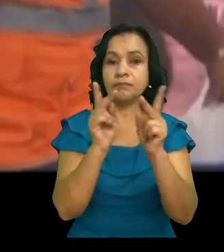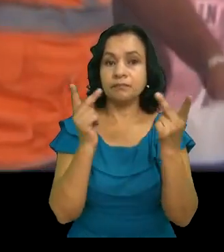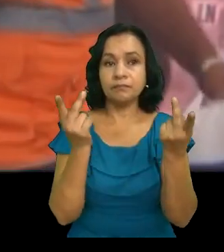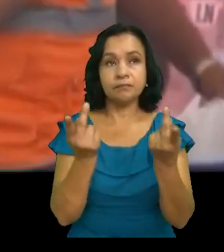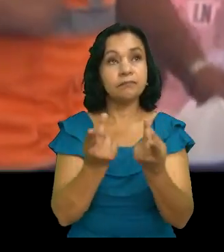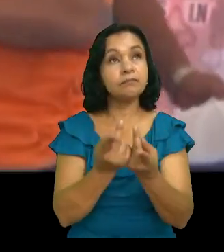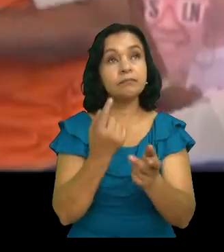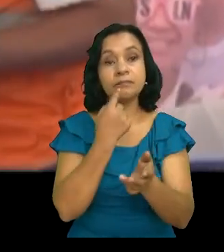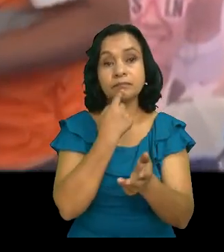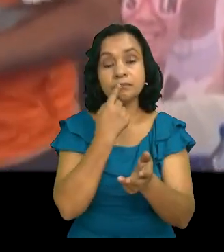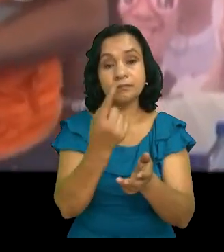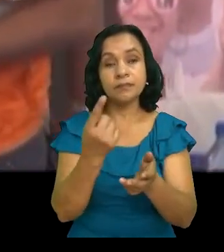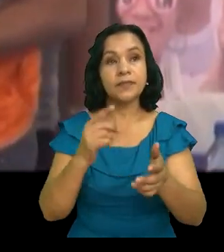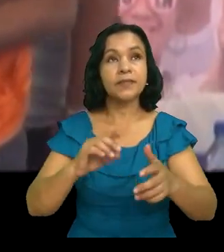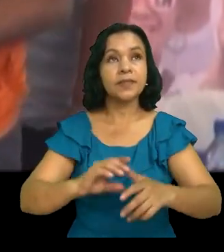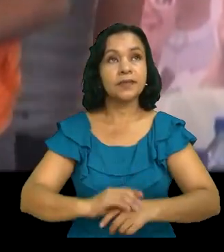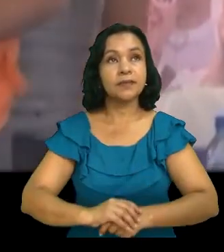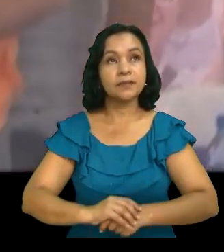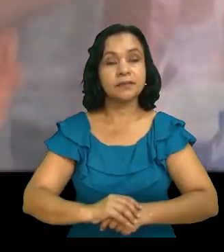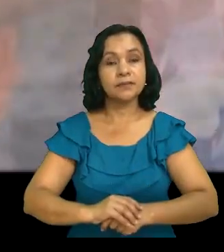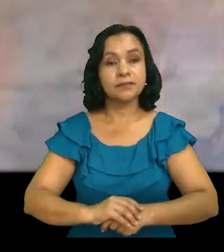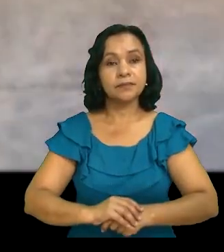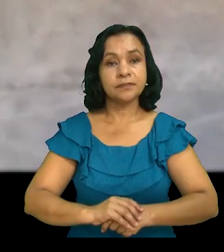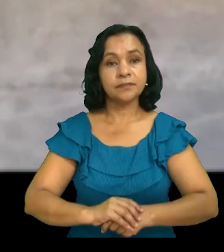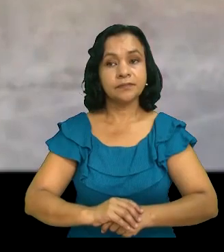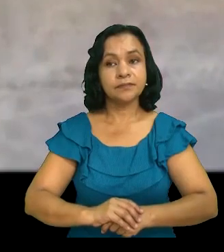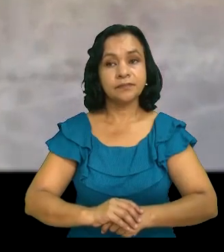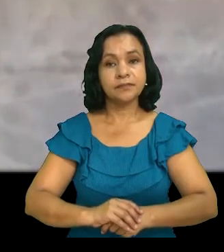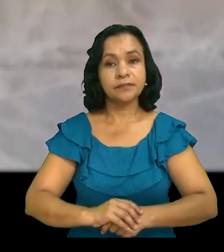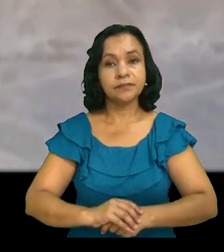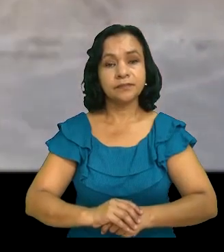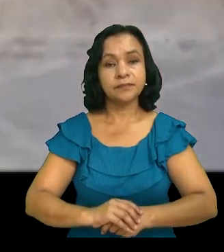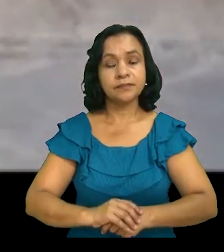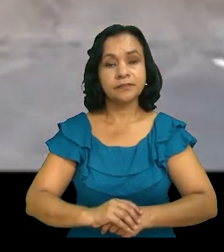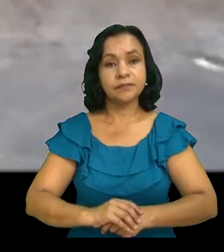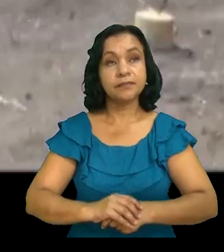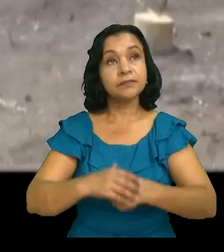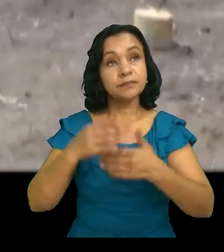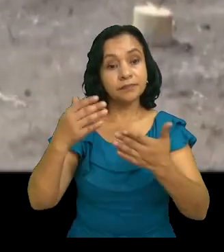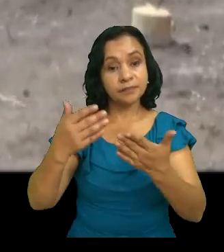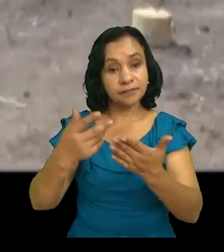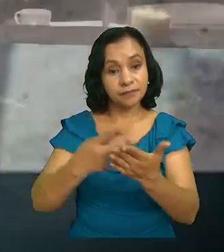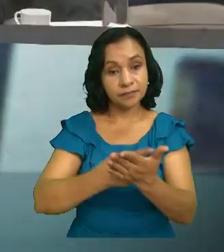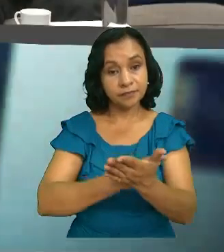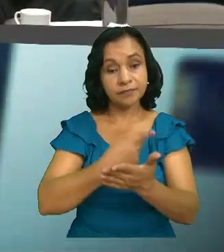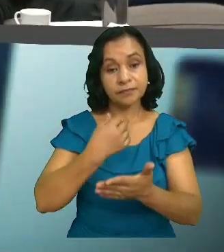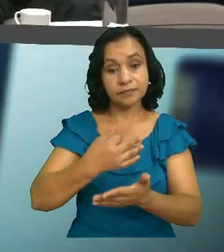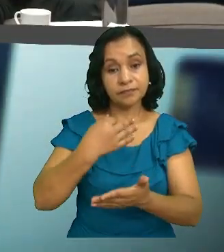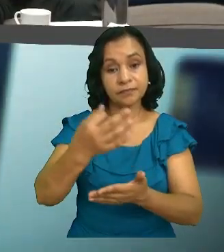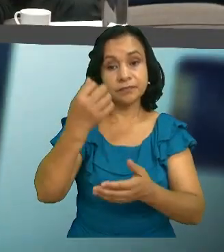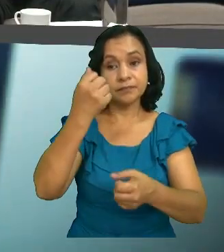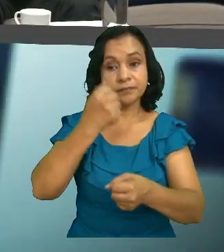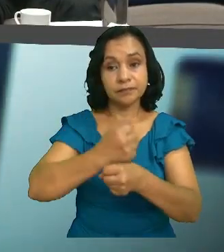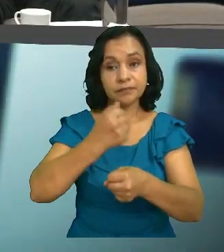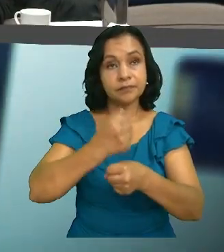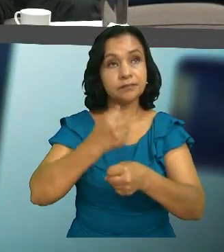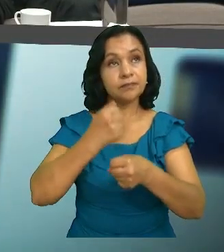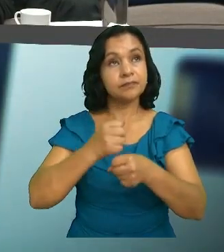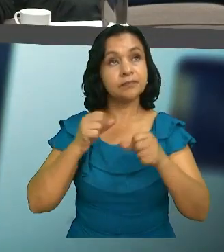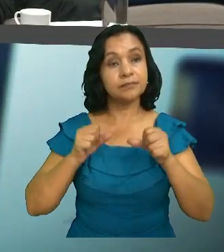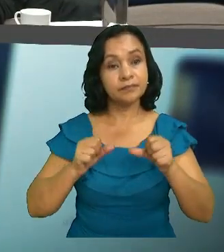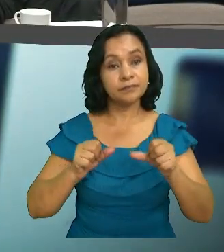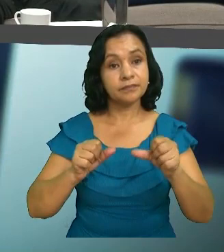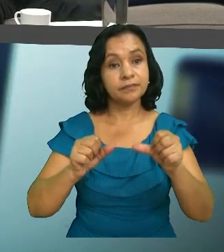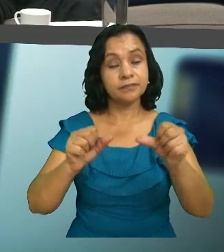decirles que en nuestros proyectos se sigue trabajando